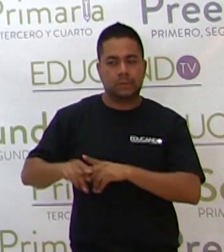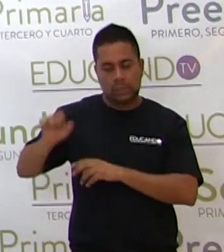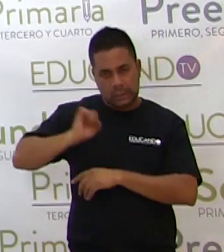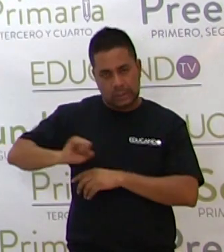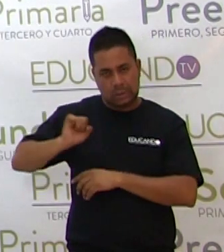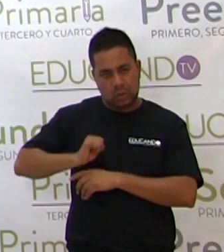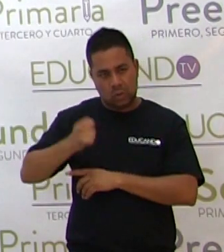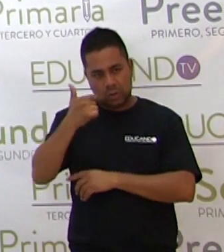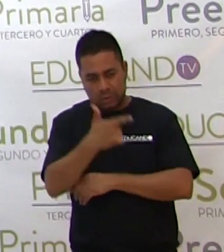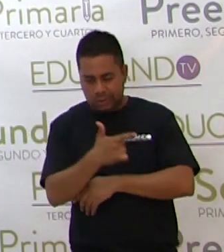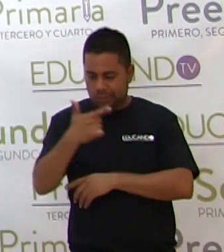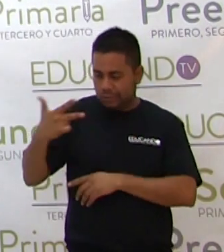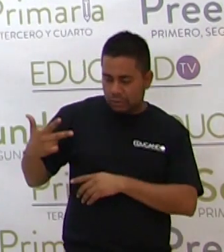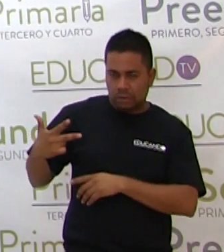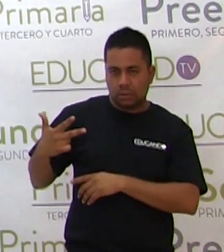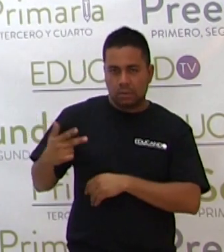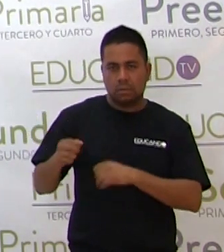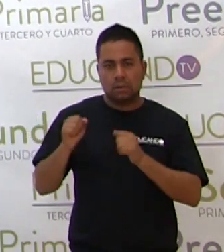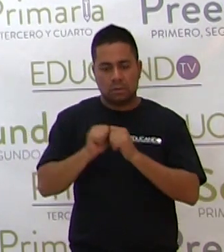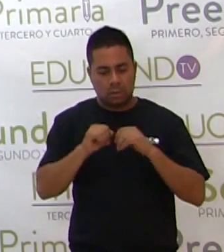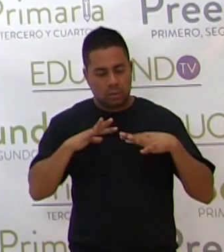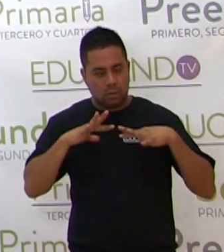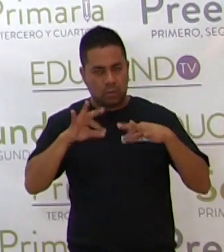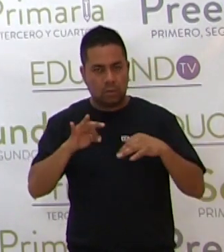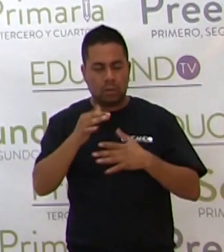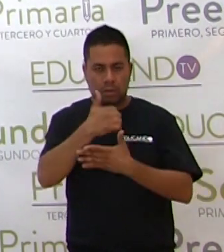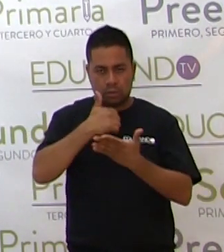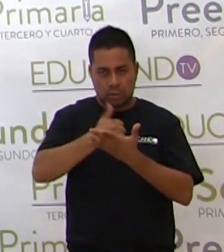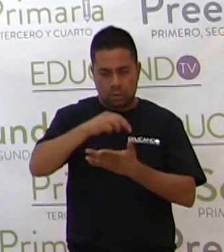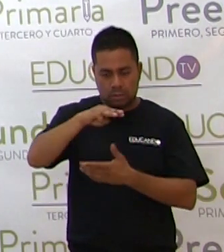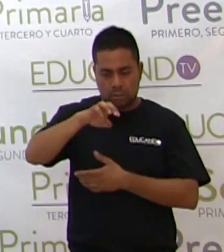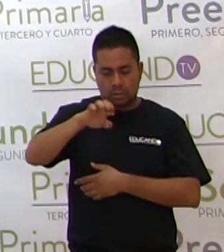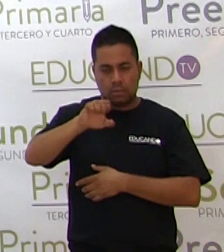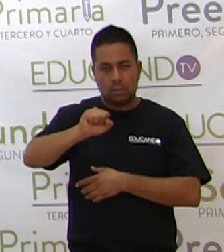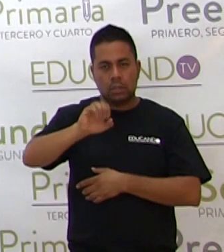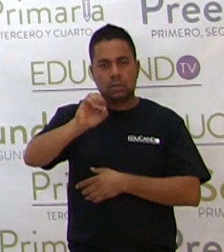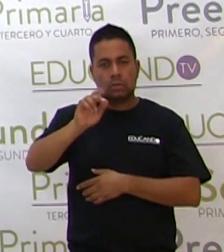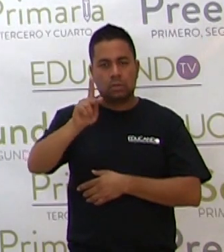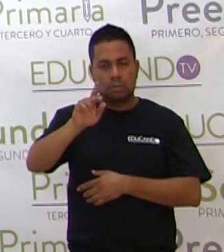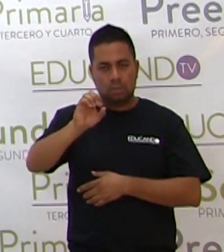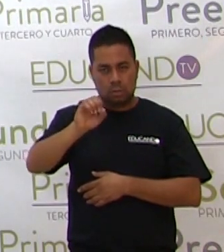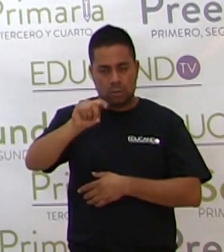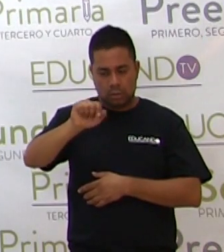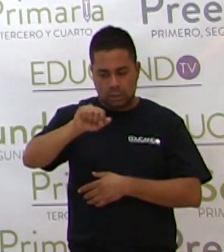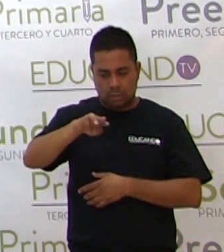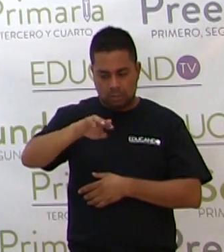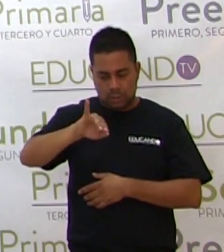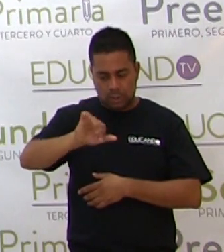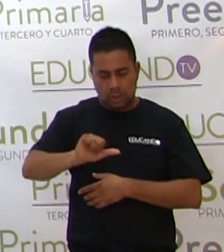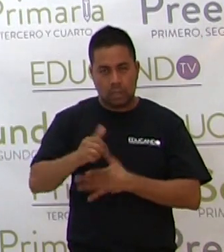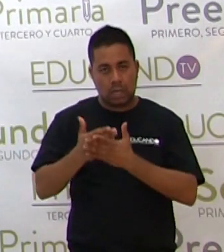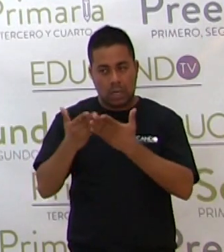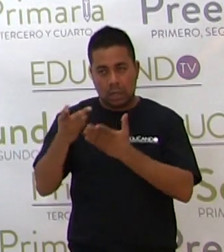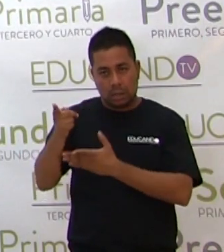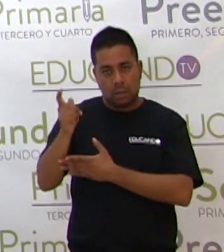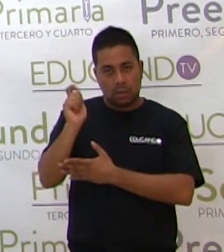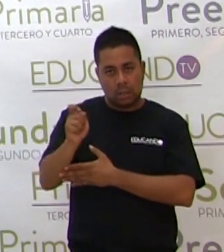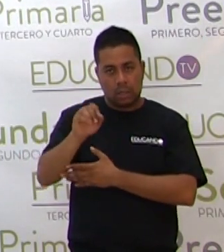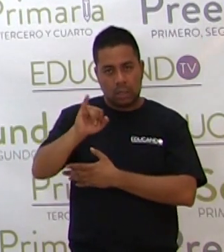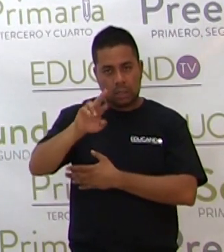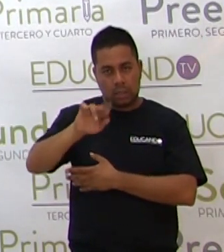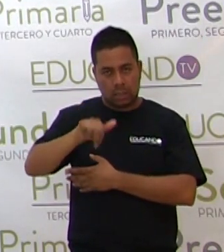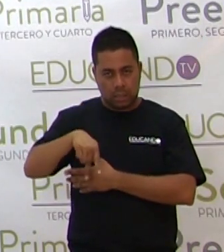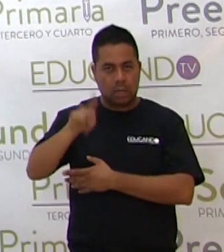siglo 7 y 8 con la fundación de las ciudades de mesopotamia en la cual actualmente es irak